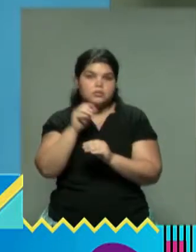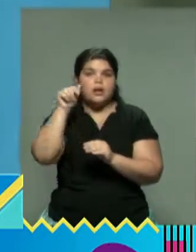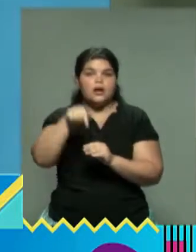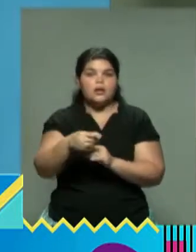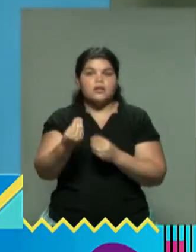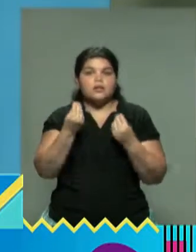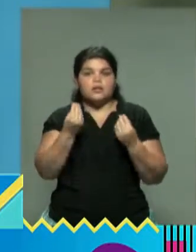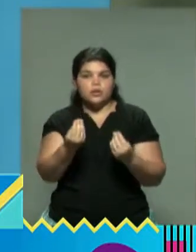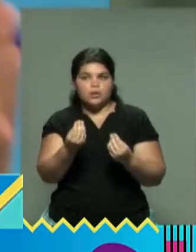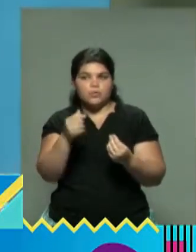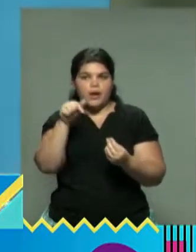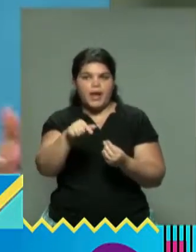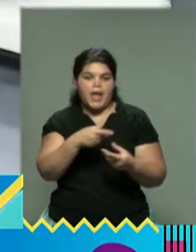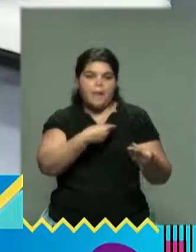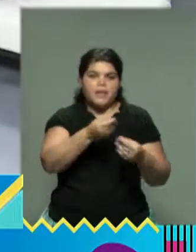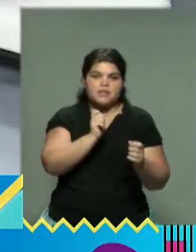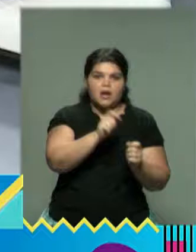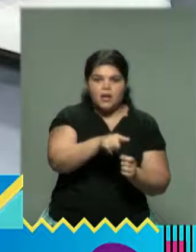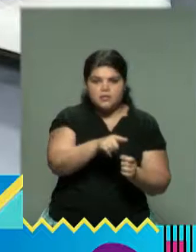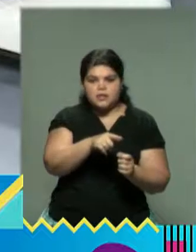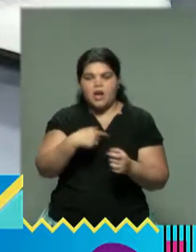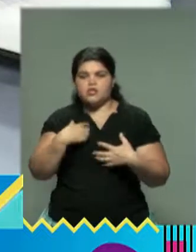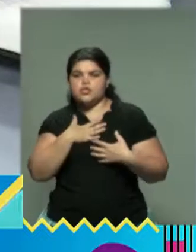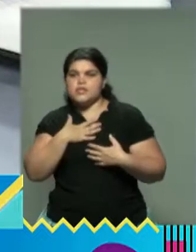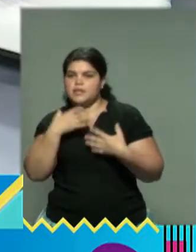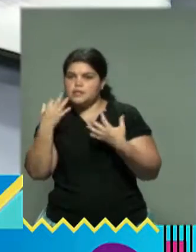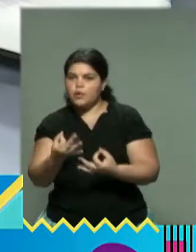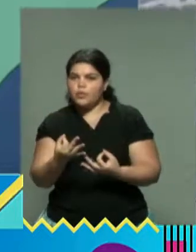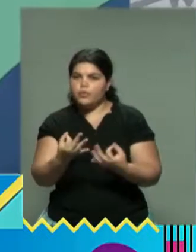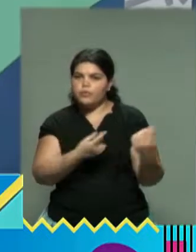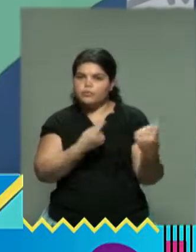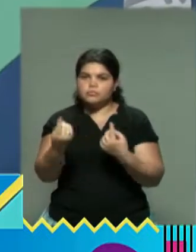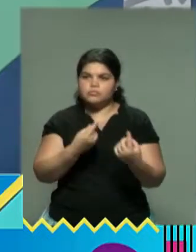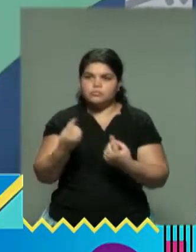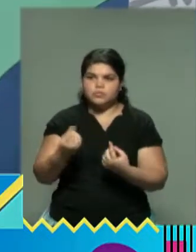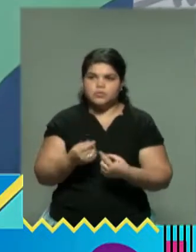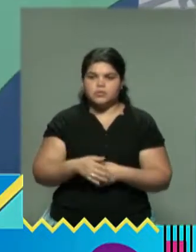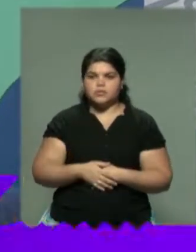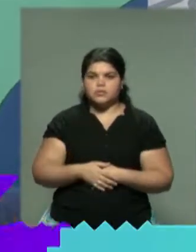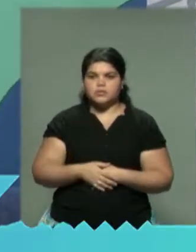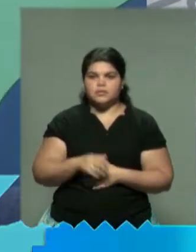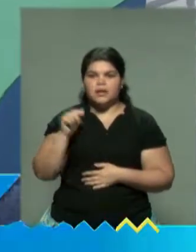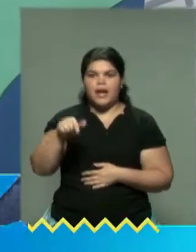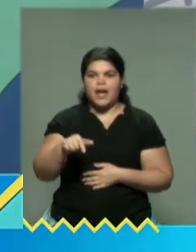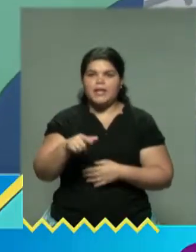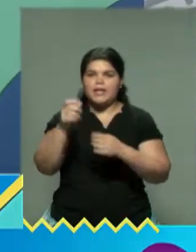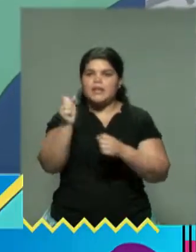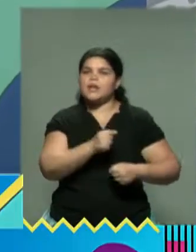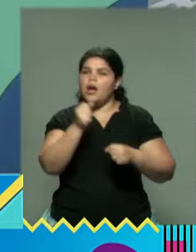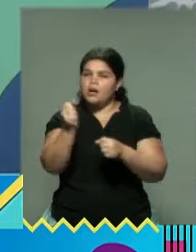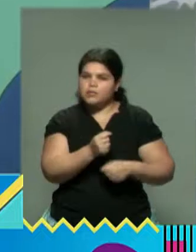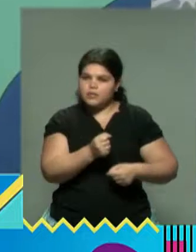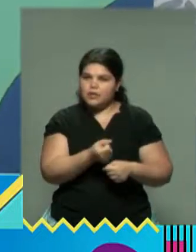sí lo hago con tal empresa, o sí me voy a sentir seguro? ¿Cómo? Y lo que ha pasado en el rafting es que hubo una explosión en los últimos